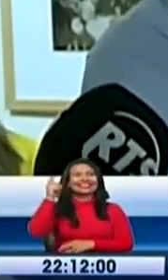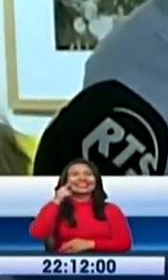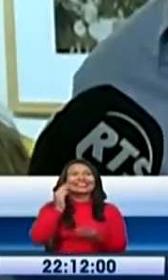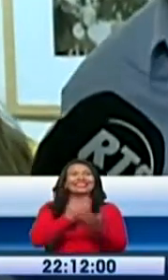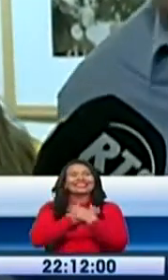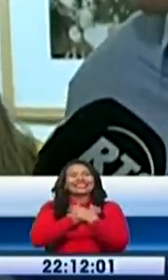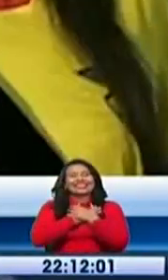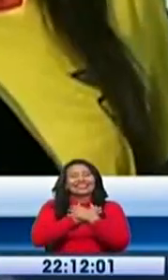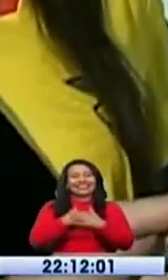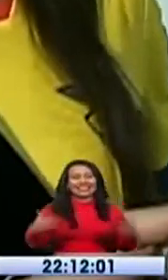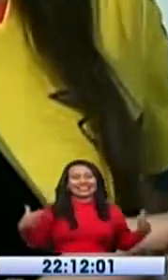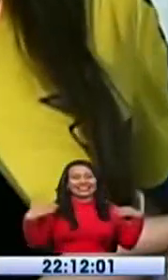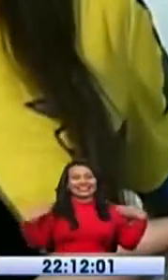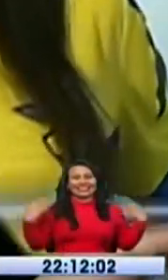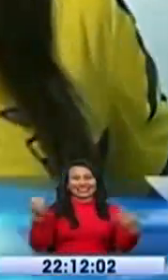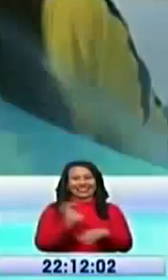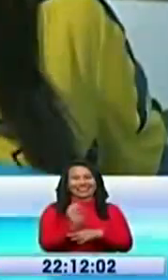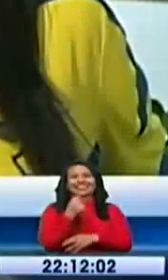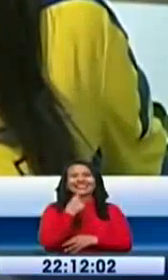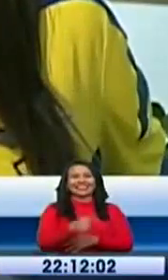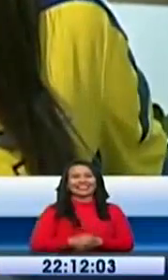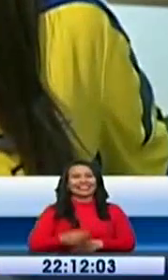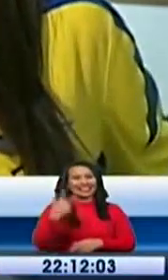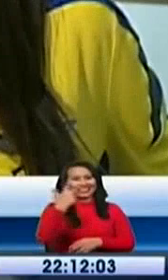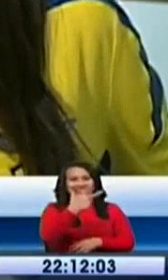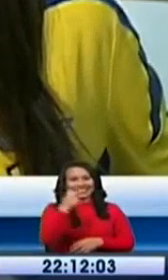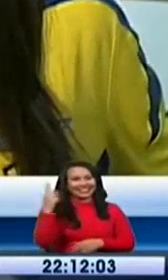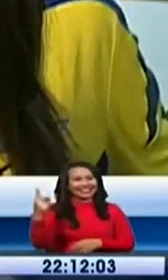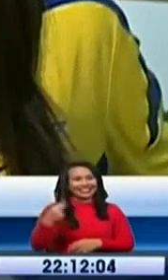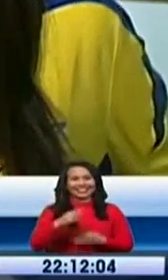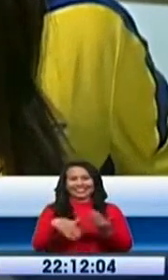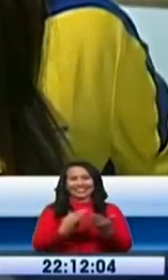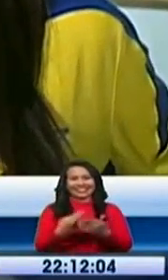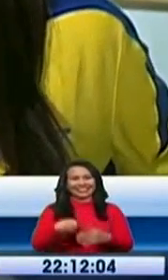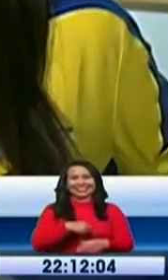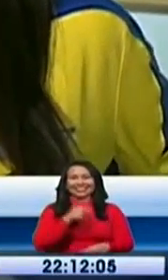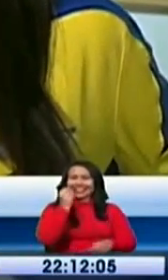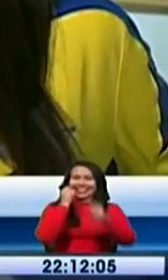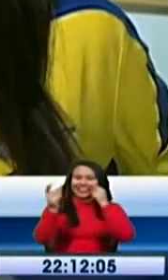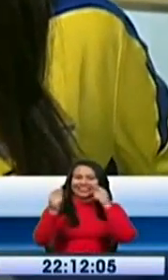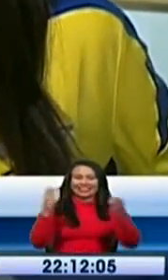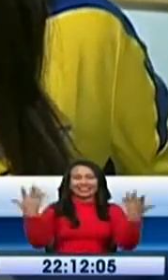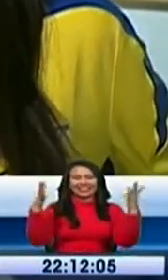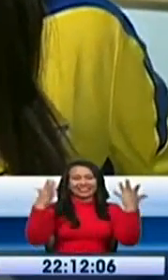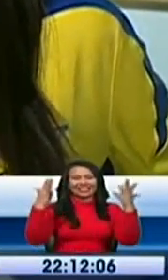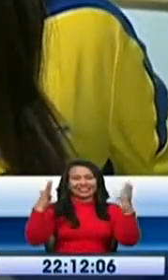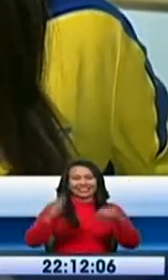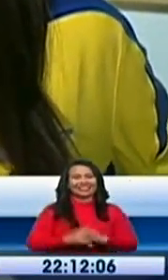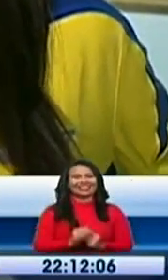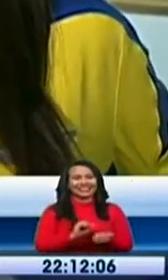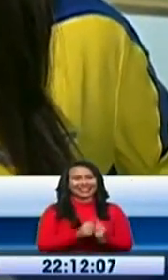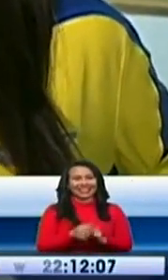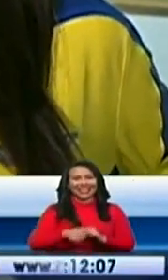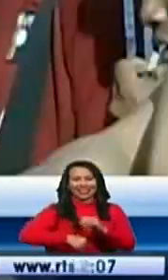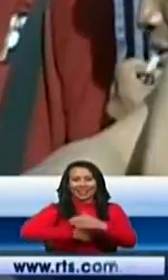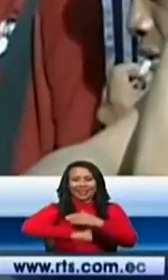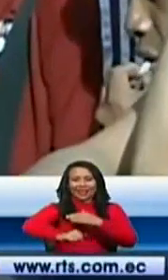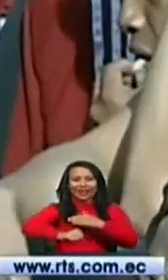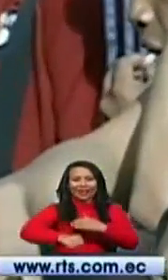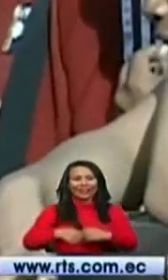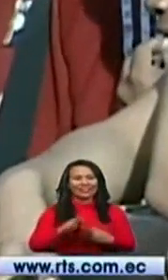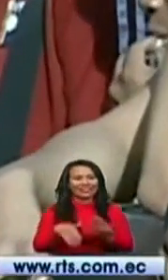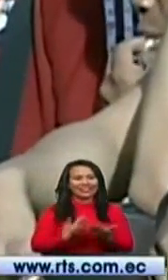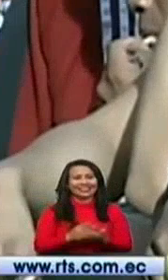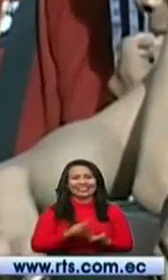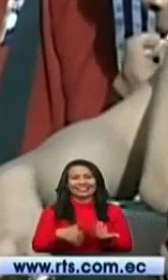muy orgullosos de la tri. Sí, la tiene, yo dije 3-1, ganamos feliz, gritamos a viva voz cada gol que la selección nos brindó.